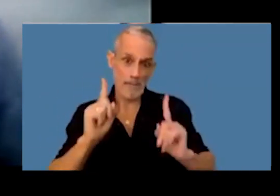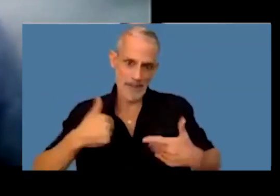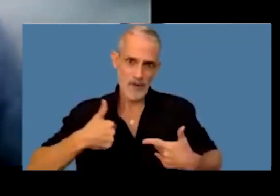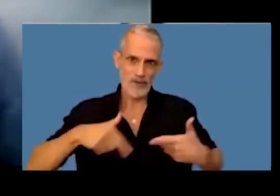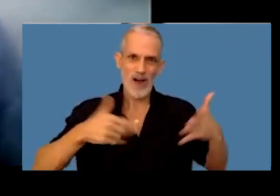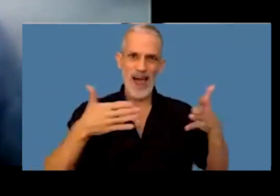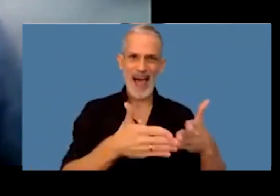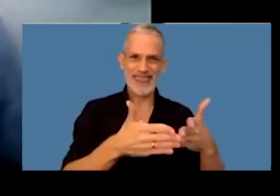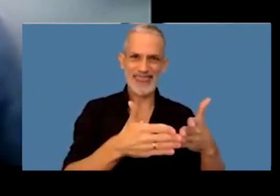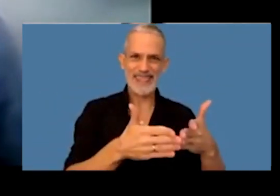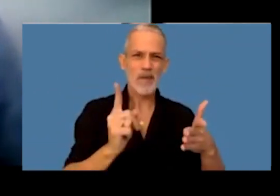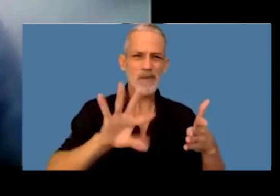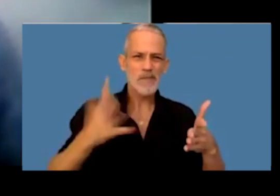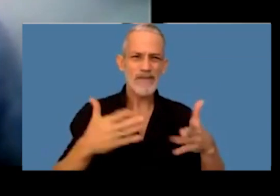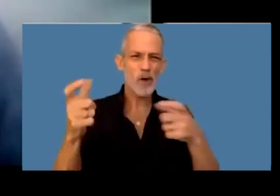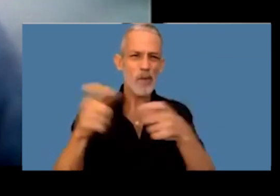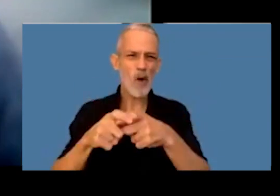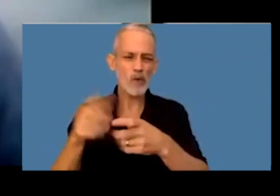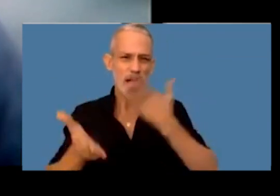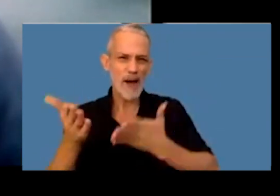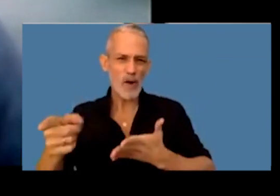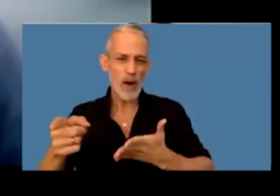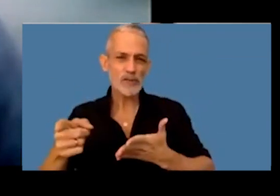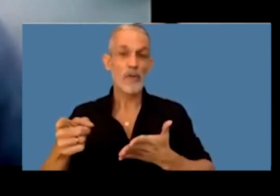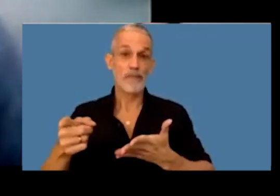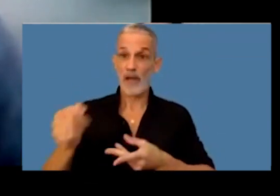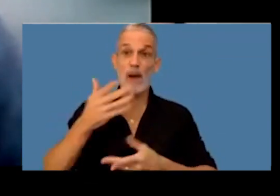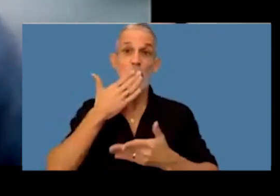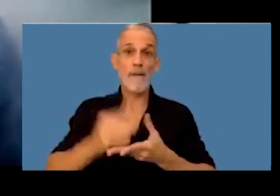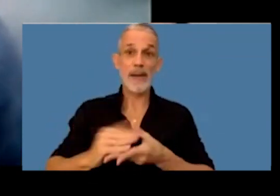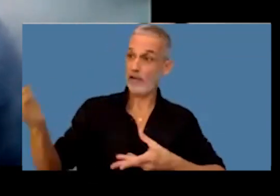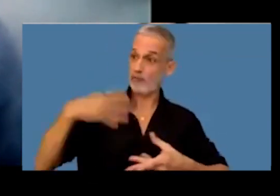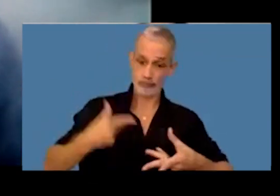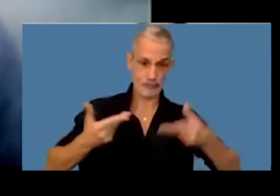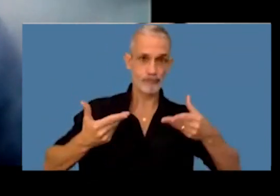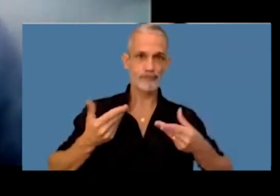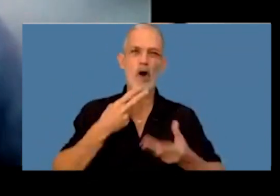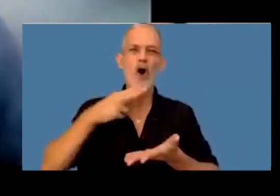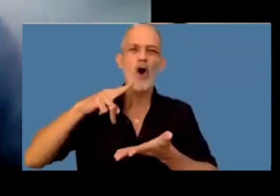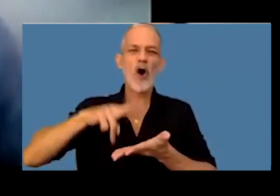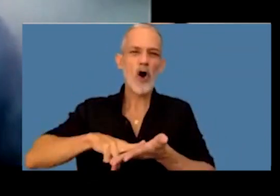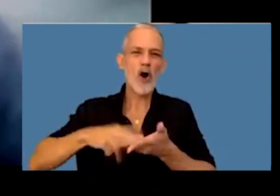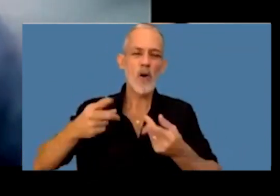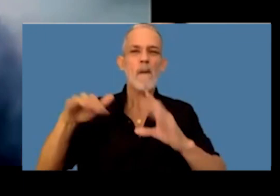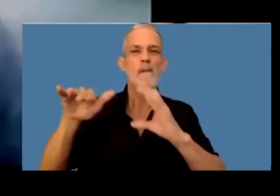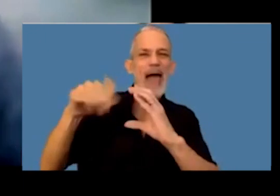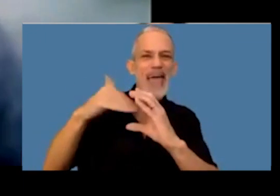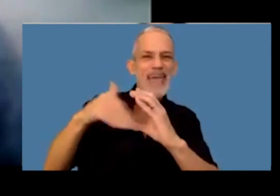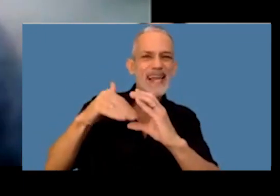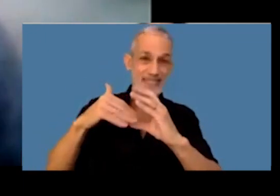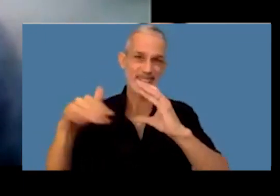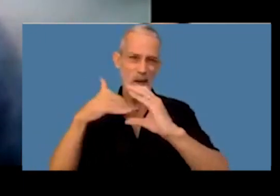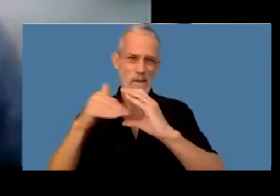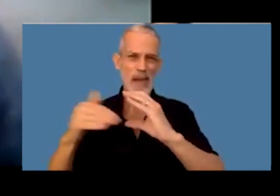Agencia Nacional de Discapacidad, donde nos llega la documentación a través de los mails, ¿sí?